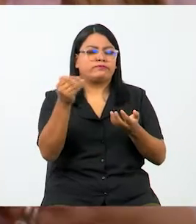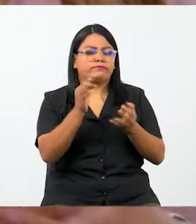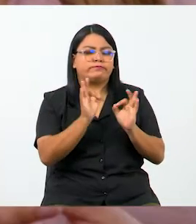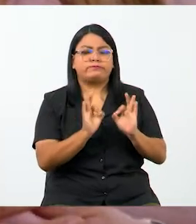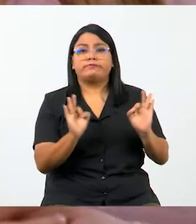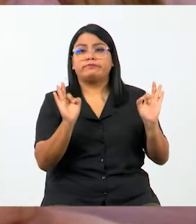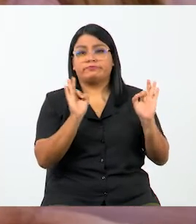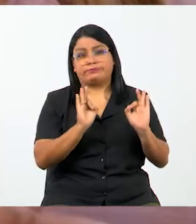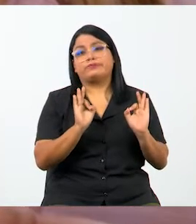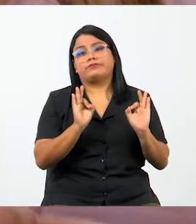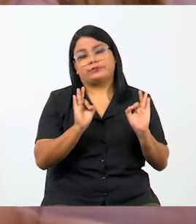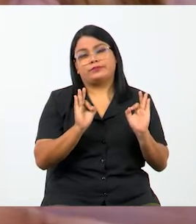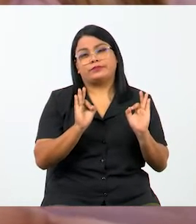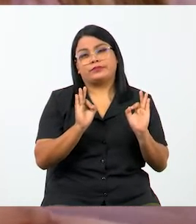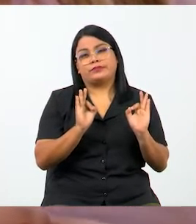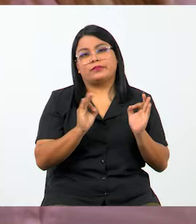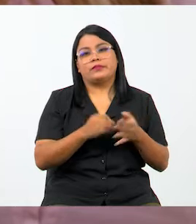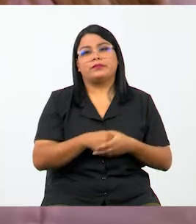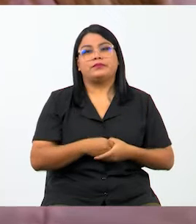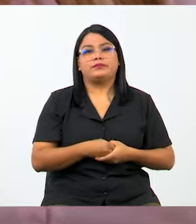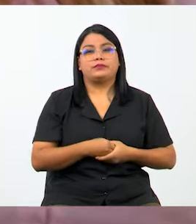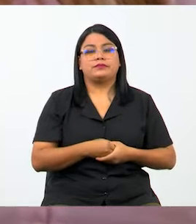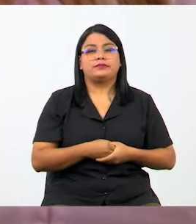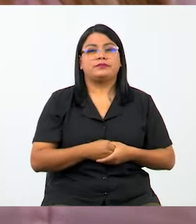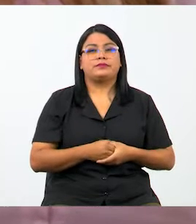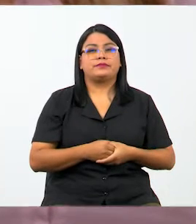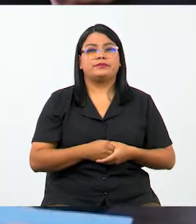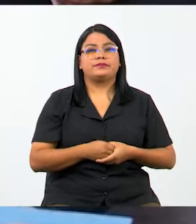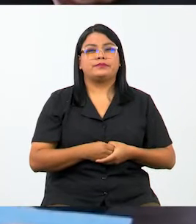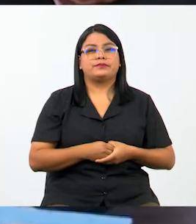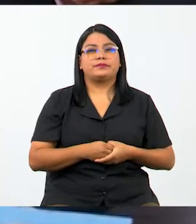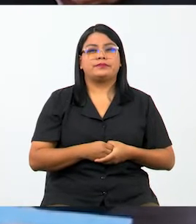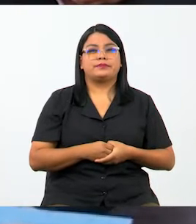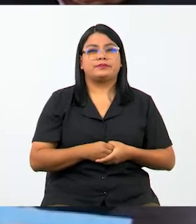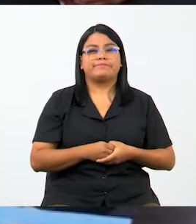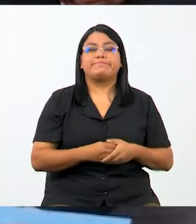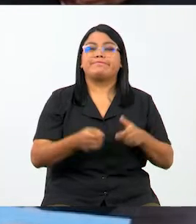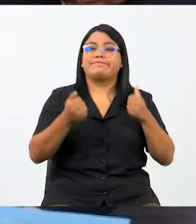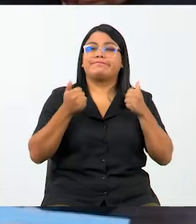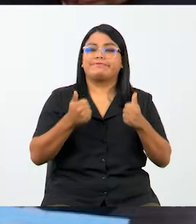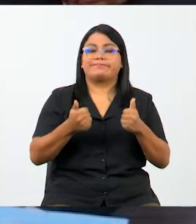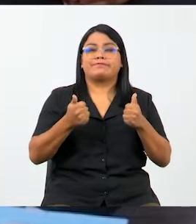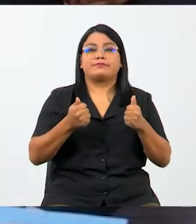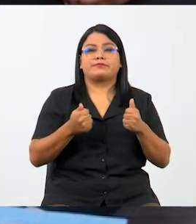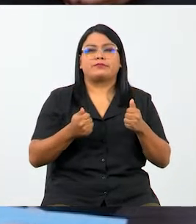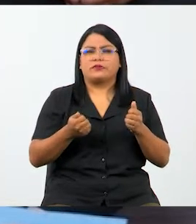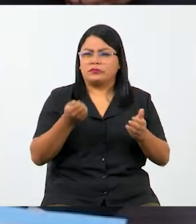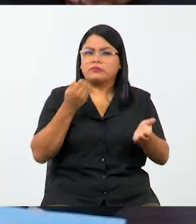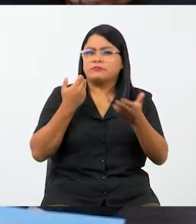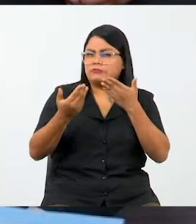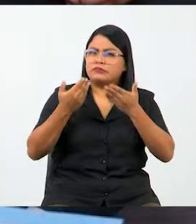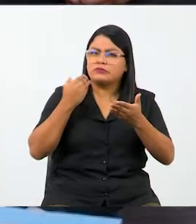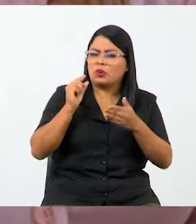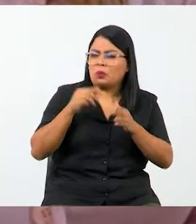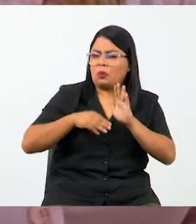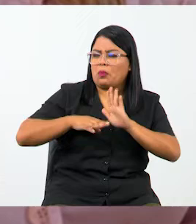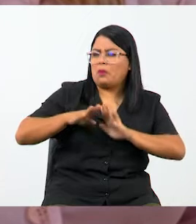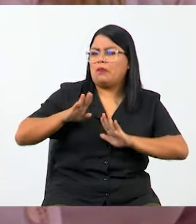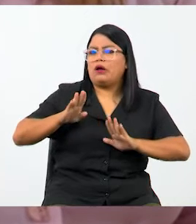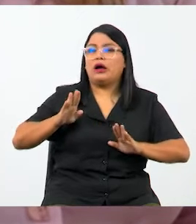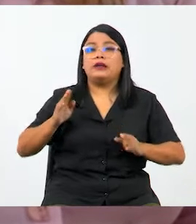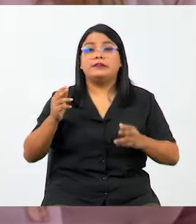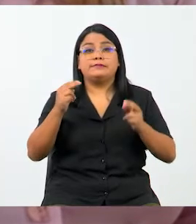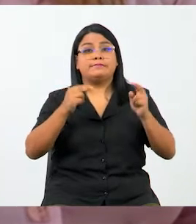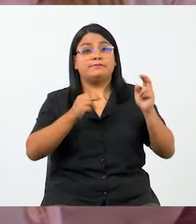el aprendizaje de los estudiantes. Muy bien, ¿y podrías explicarnos un poco acerca de la estructura que tienen estas